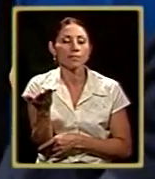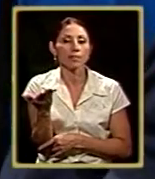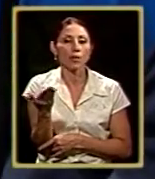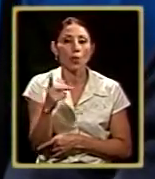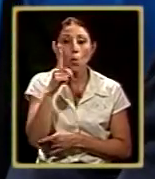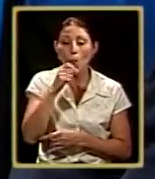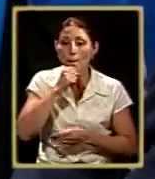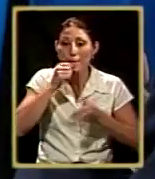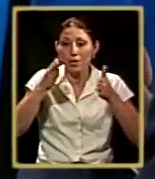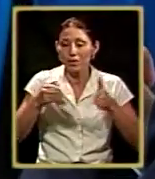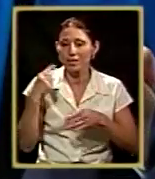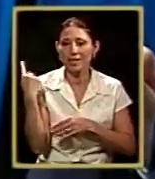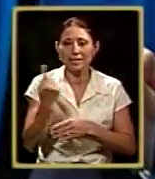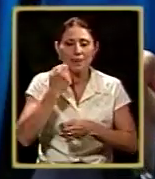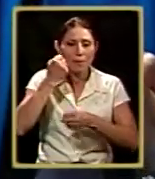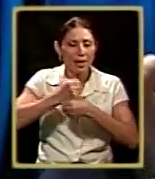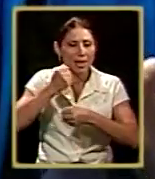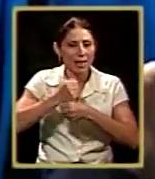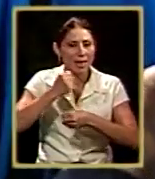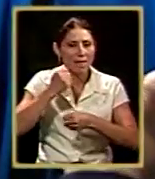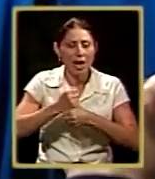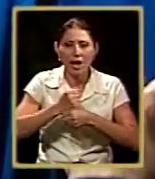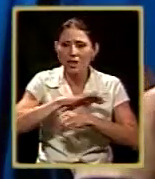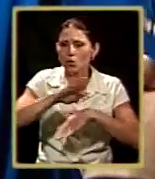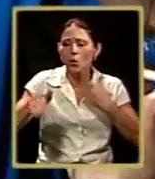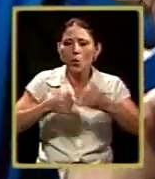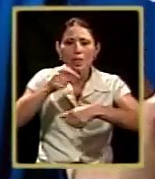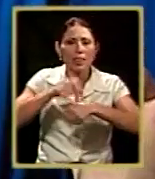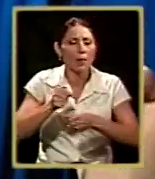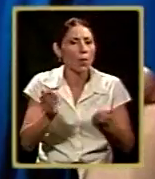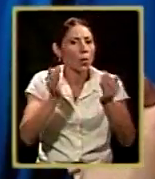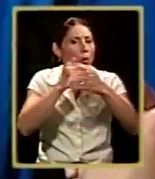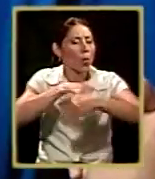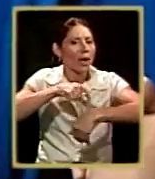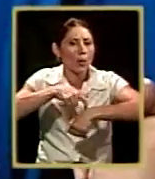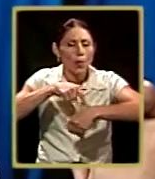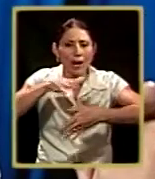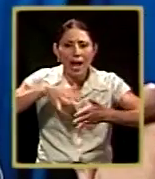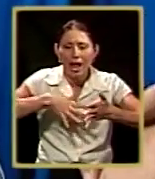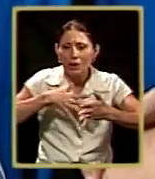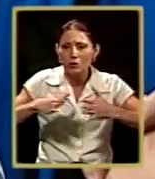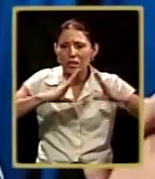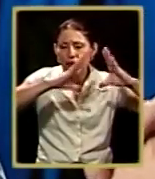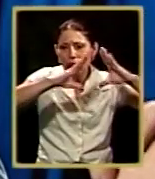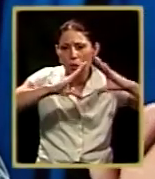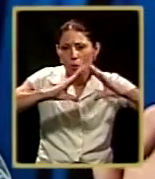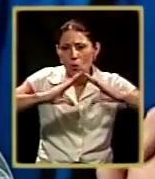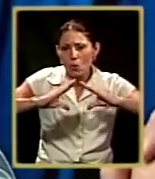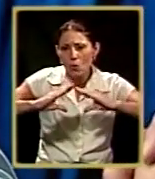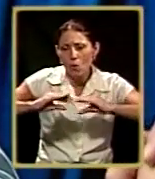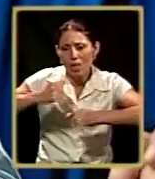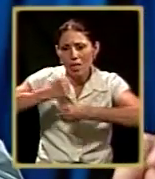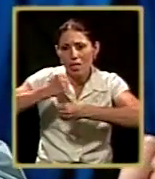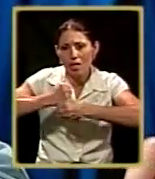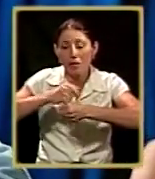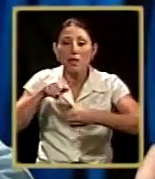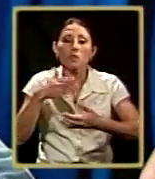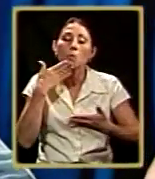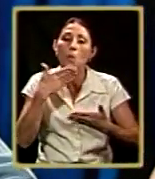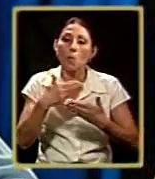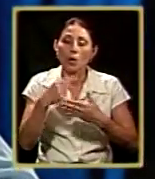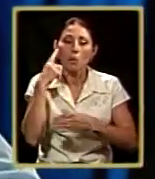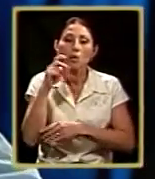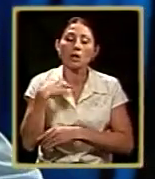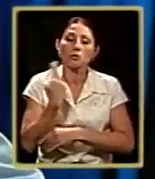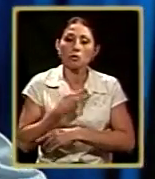un periodista trabaja siempre, todo el tiempo, que no tiene horarios, que sale tarde en la noche y bueno, eso es muy bueno porque nos ayuda a